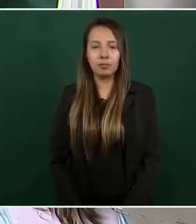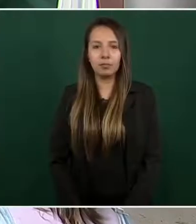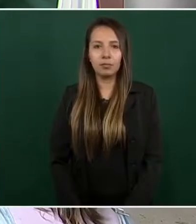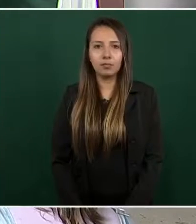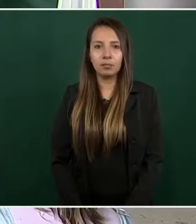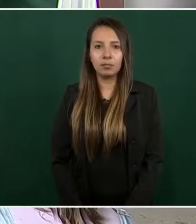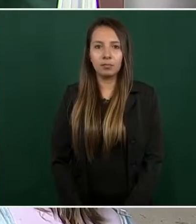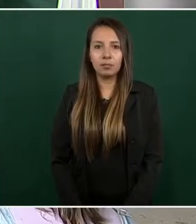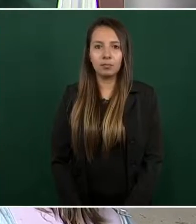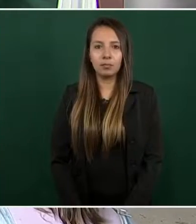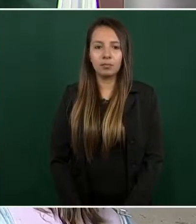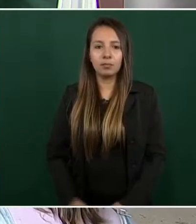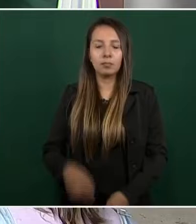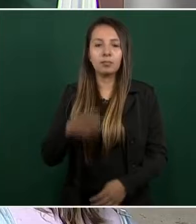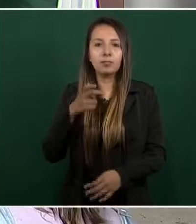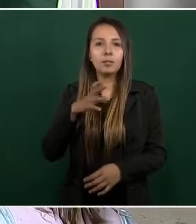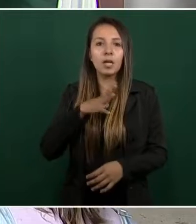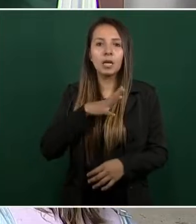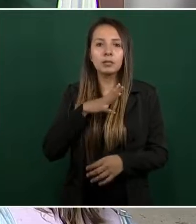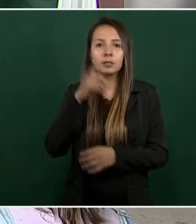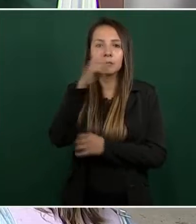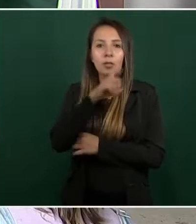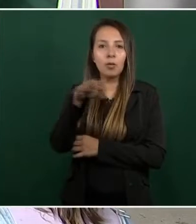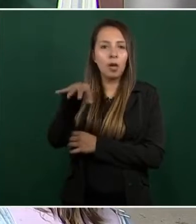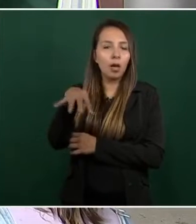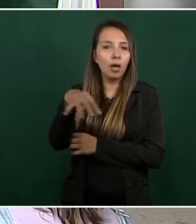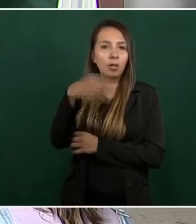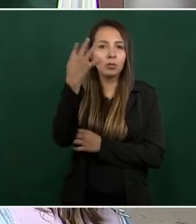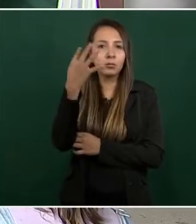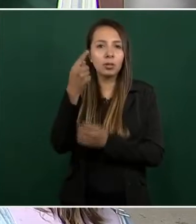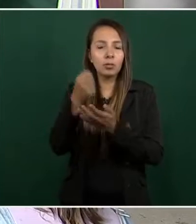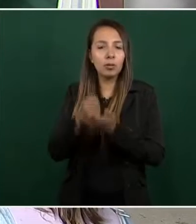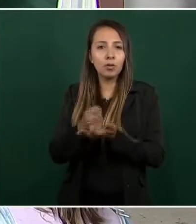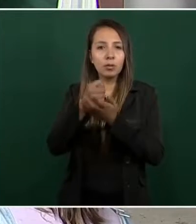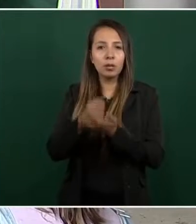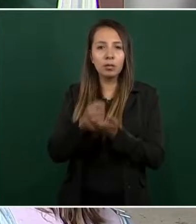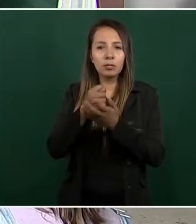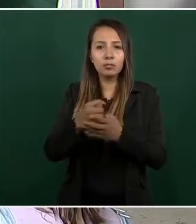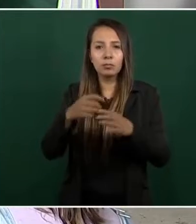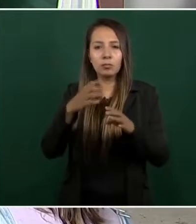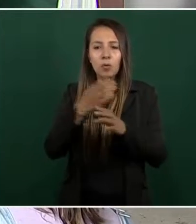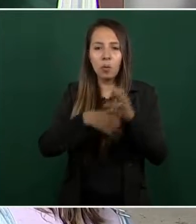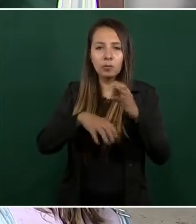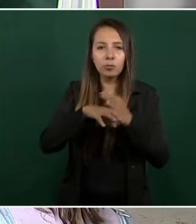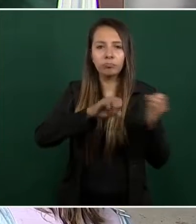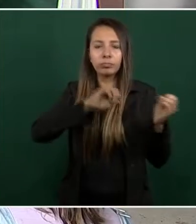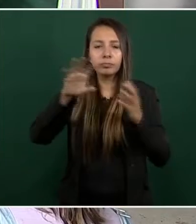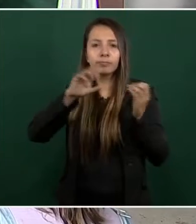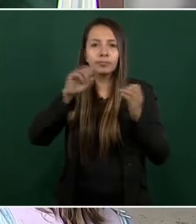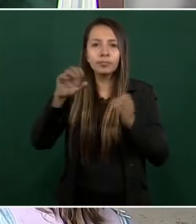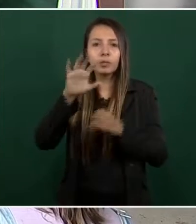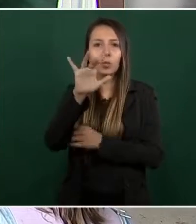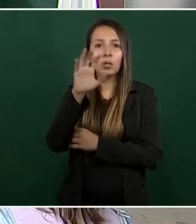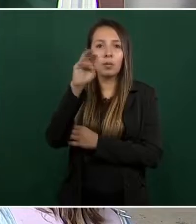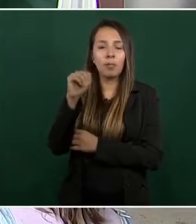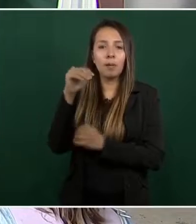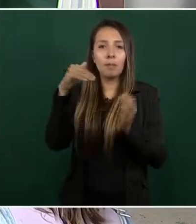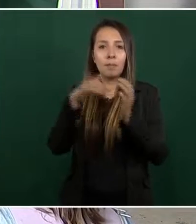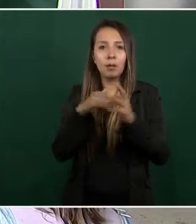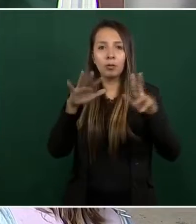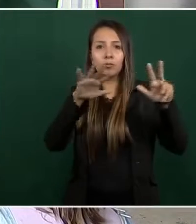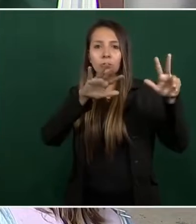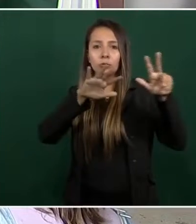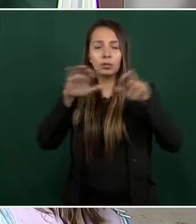Cuba, trasladando 114 toneladas de material y equipo, 59.800 litros de espuma